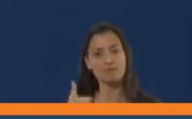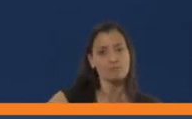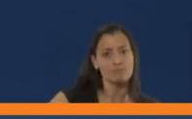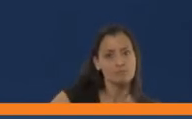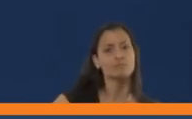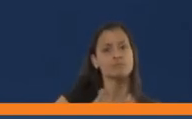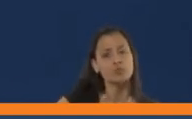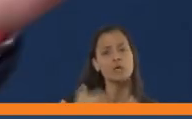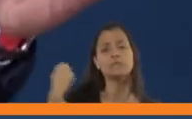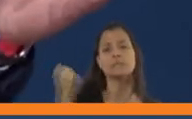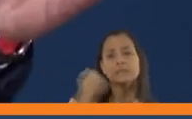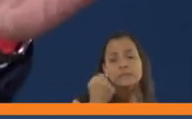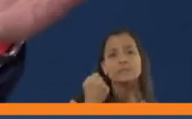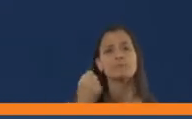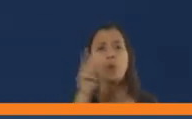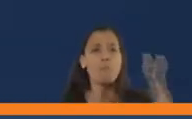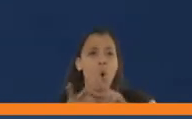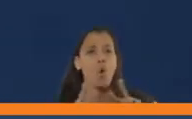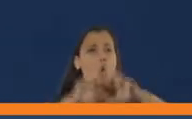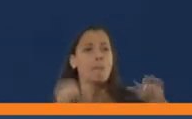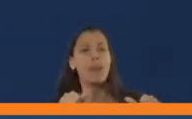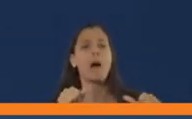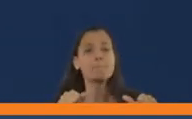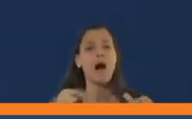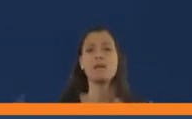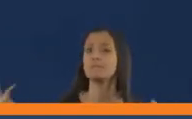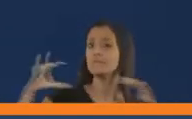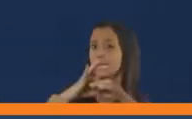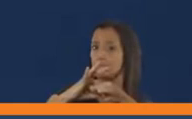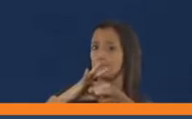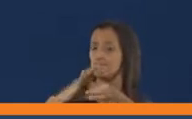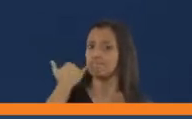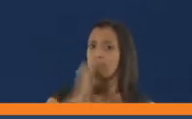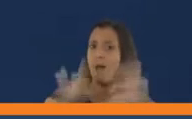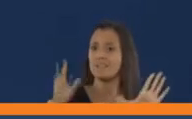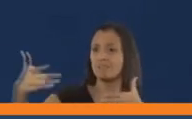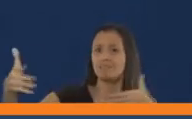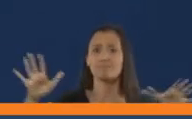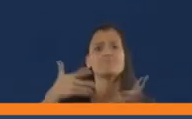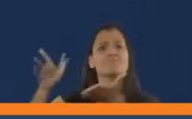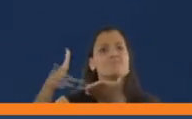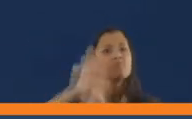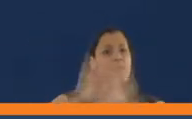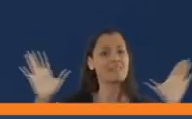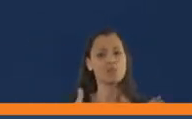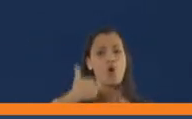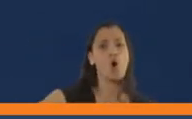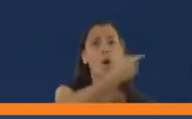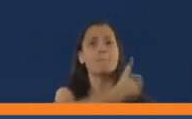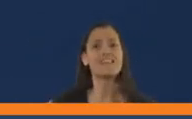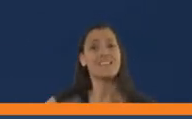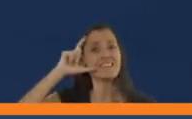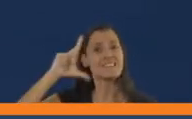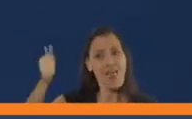tratando de construir puentes y derribar muros como presidente de la celac quiero invitarlo a